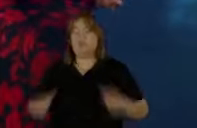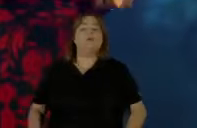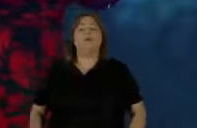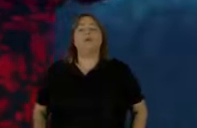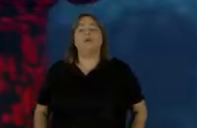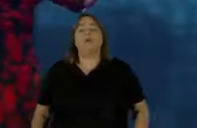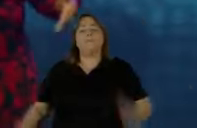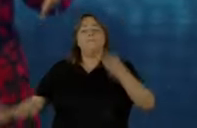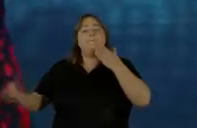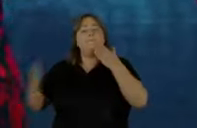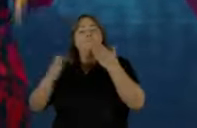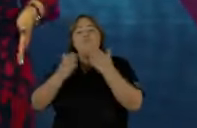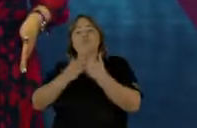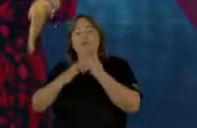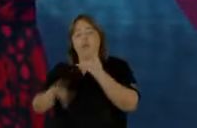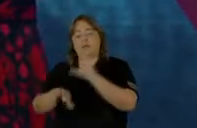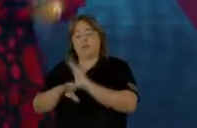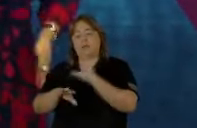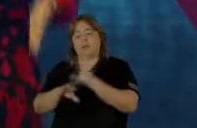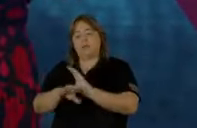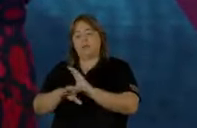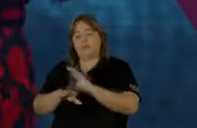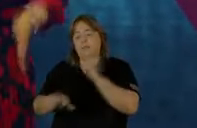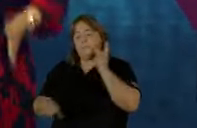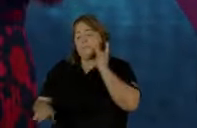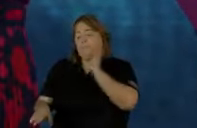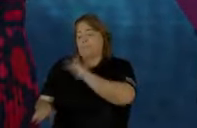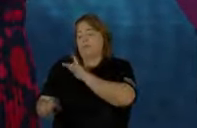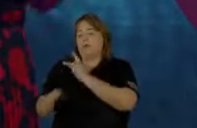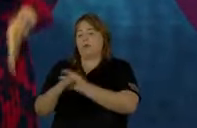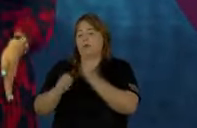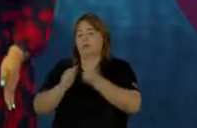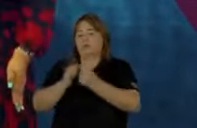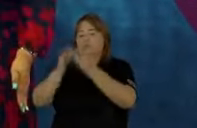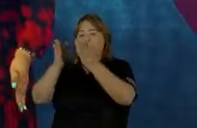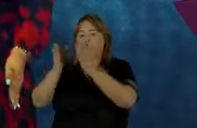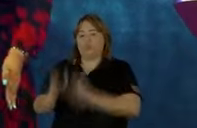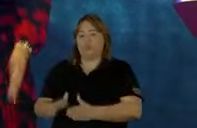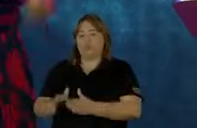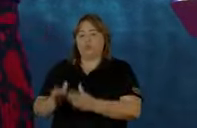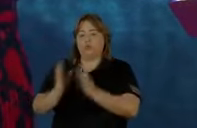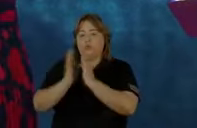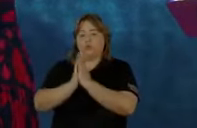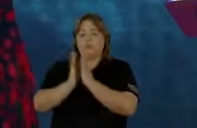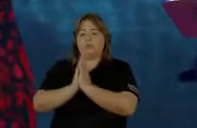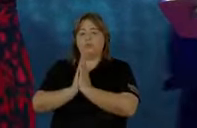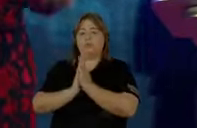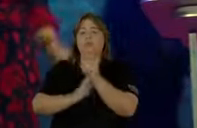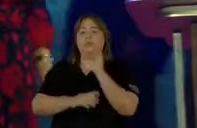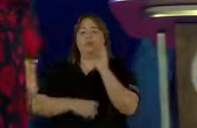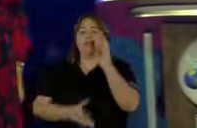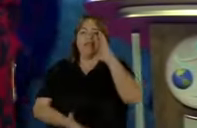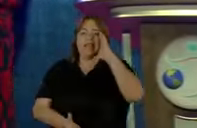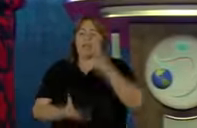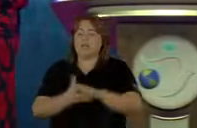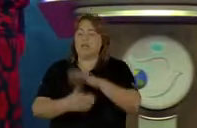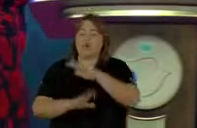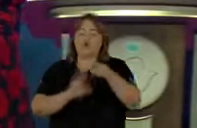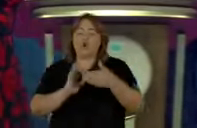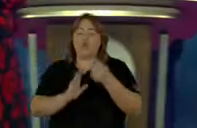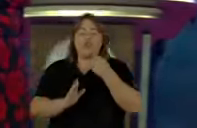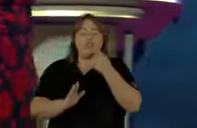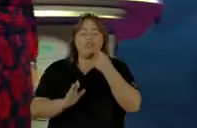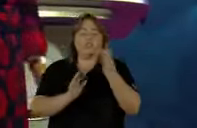bueno que hay una casa poderosa, apostólica y profética de oración que cree en todo lo que dice la palabra del